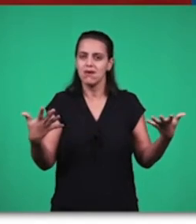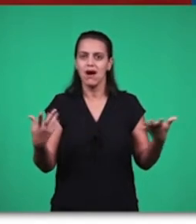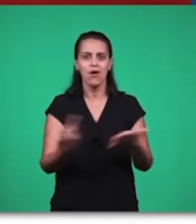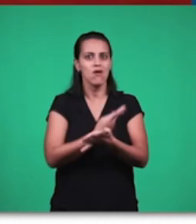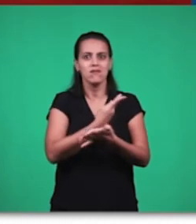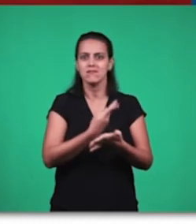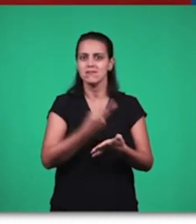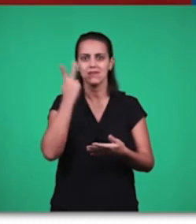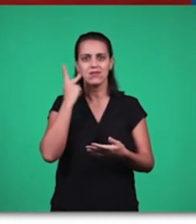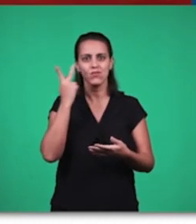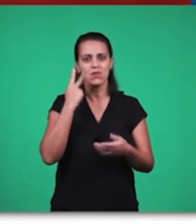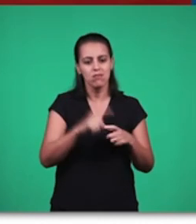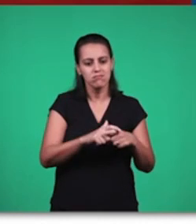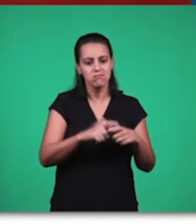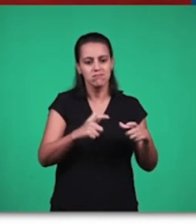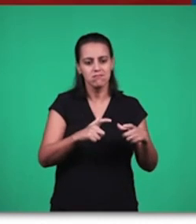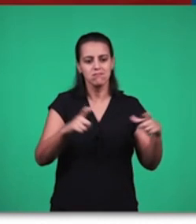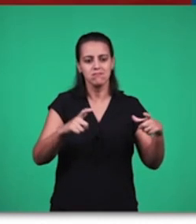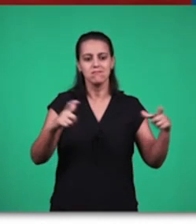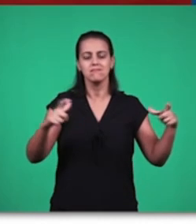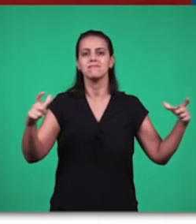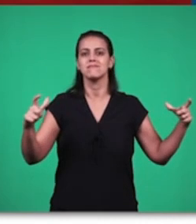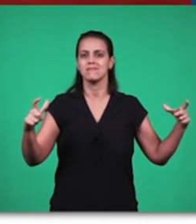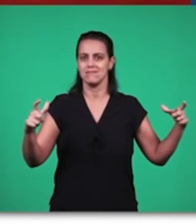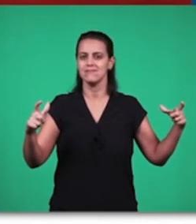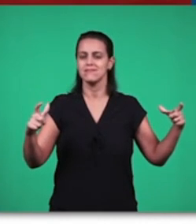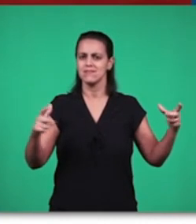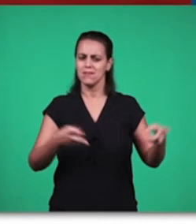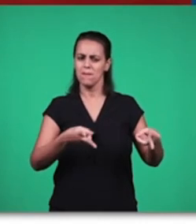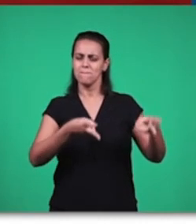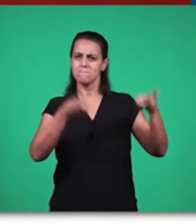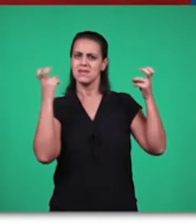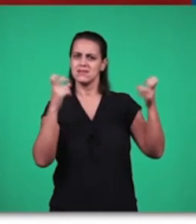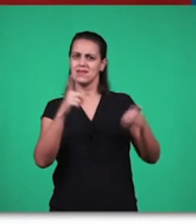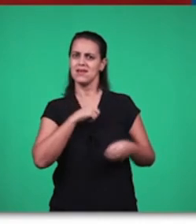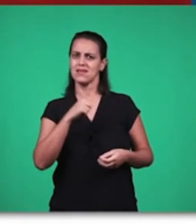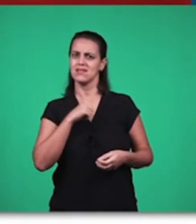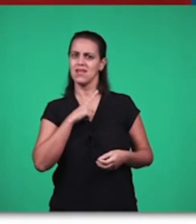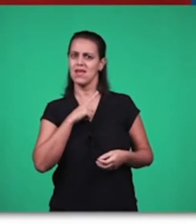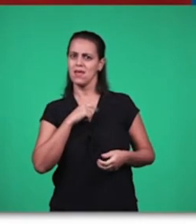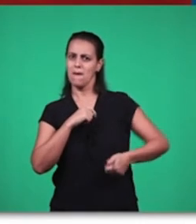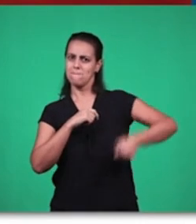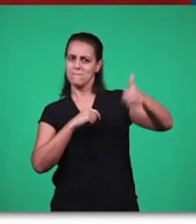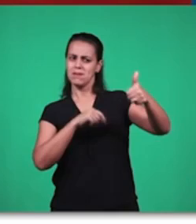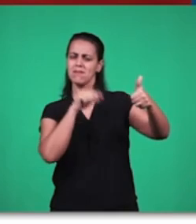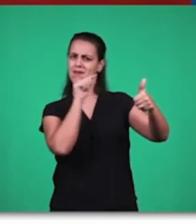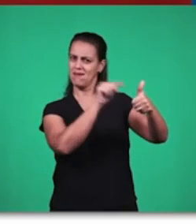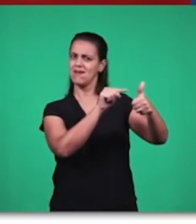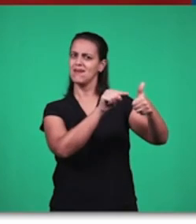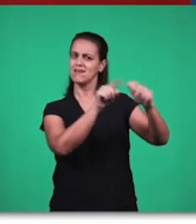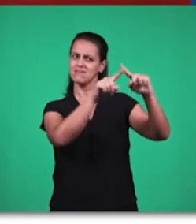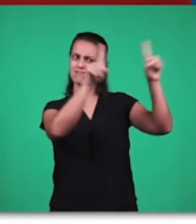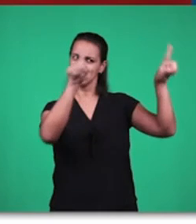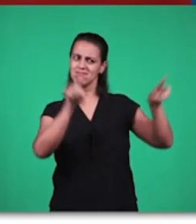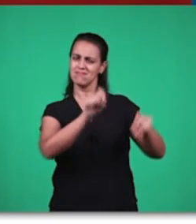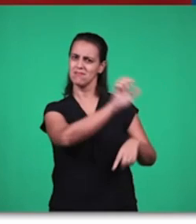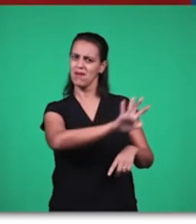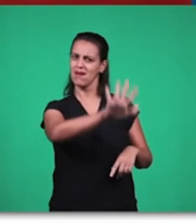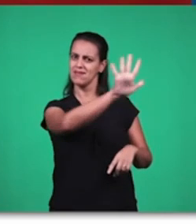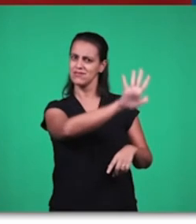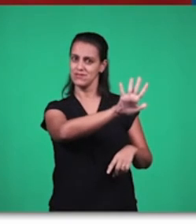naturalmente aumentando, nosotros podemos percibir que en la primera imagen está